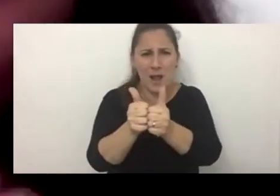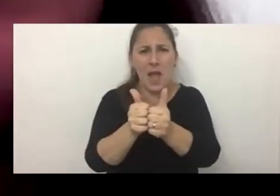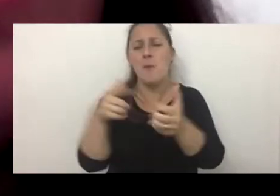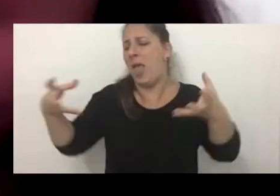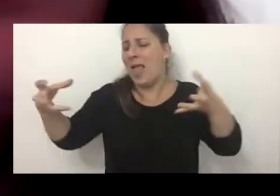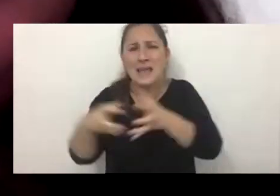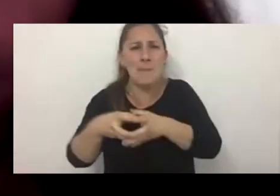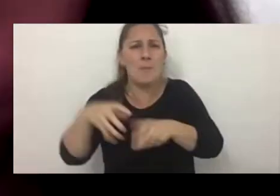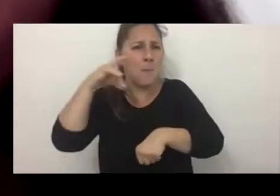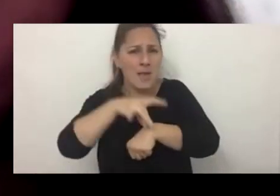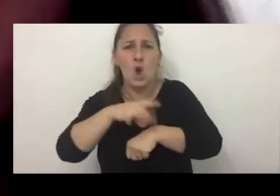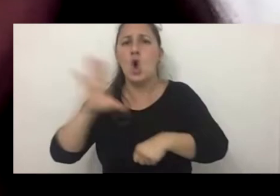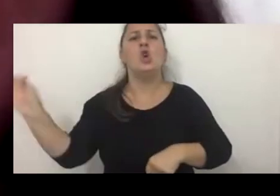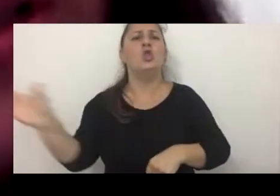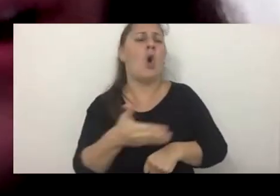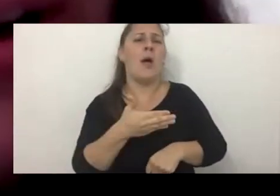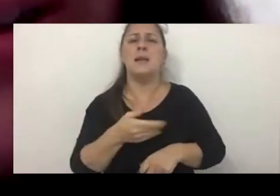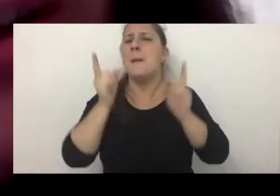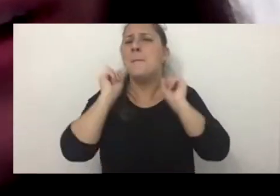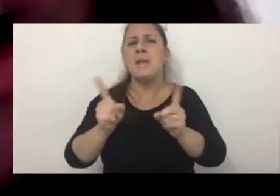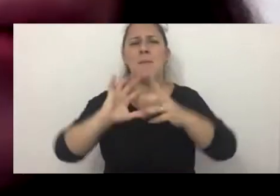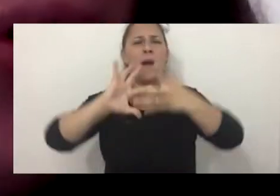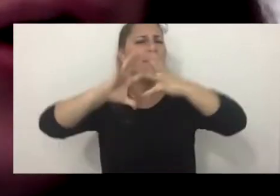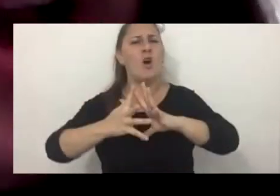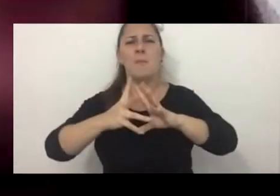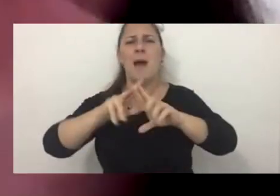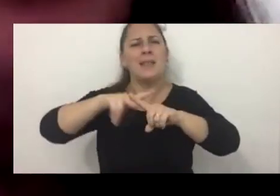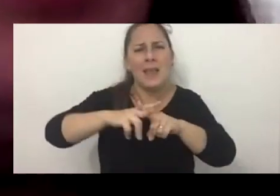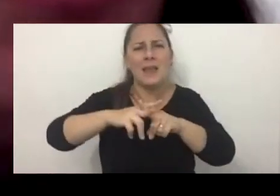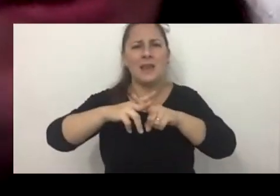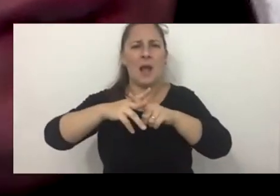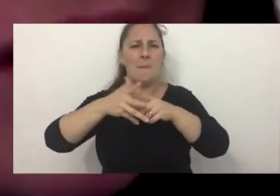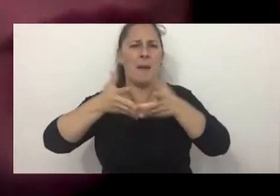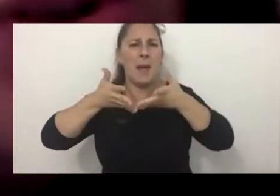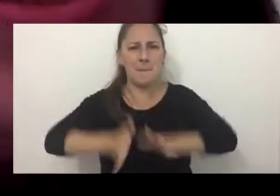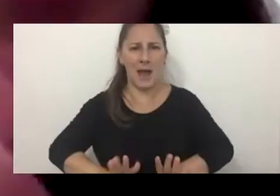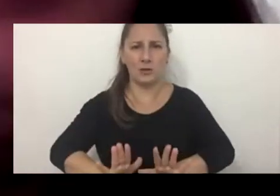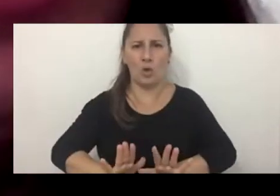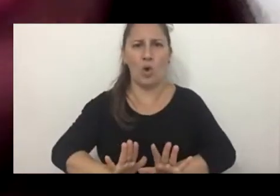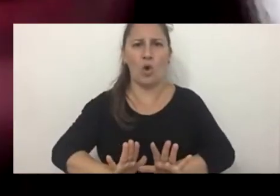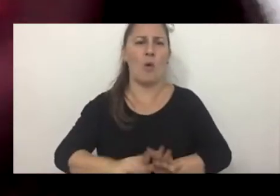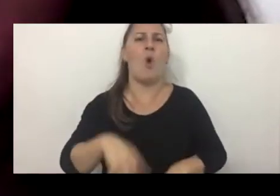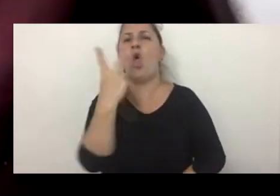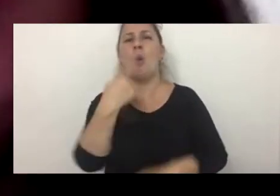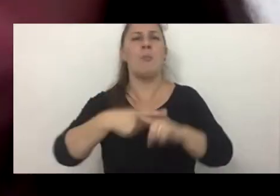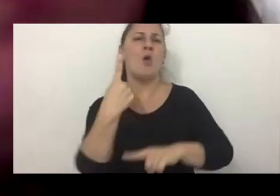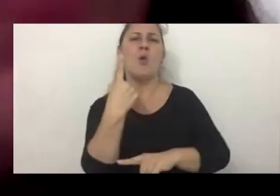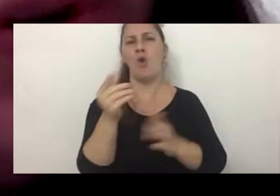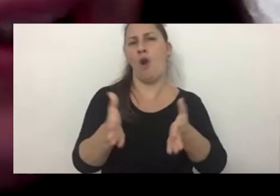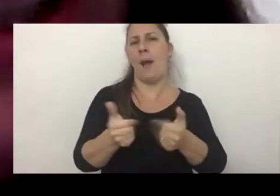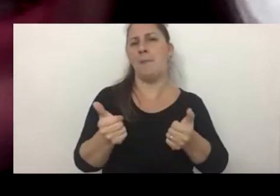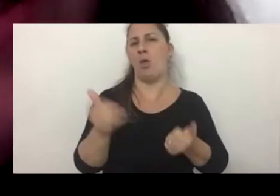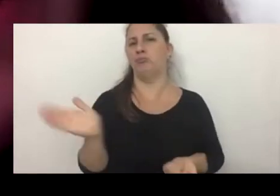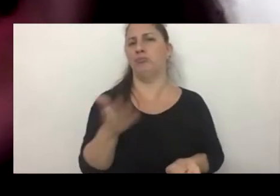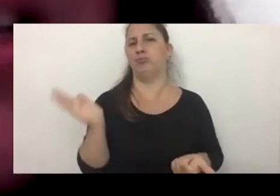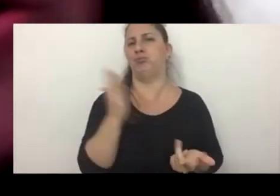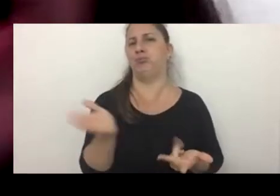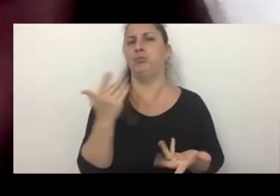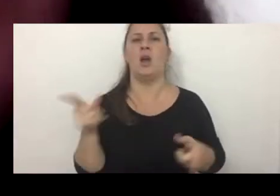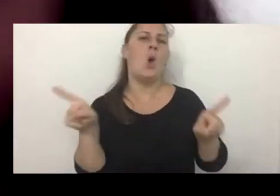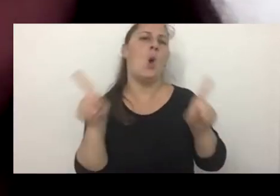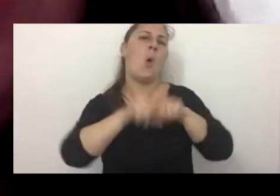el solo hecho de ofrecer esta analgesia, puedo desvirtuarlo. Y con esto, lo que quiero dejar en claro es que